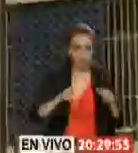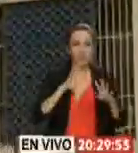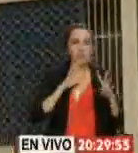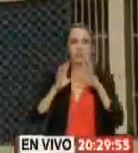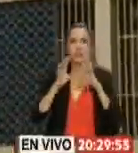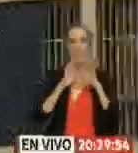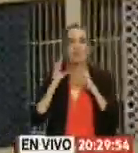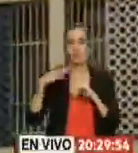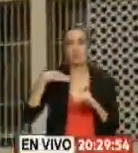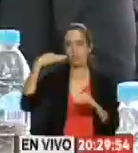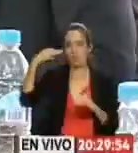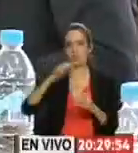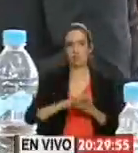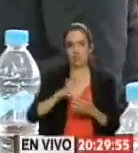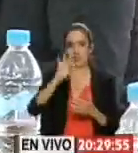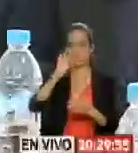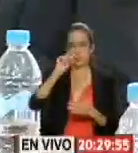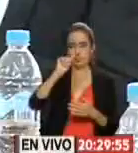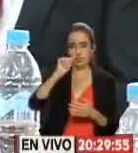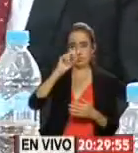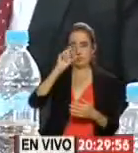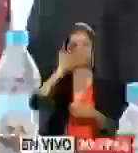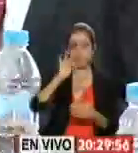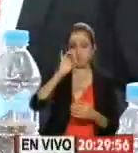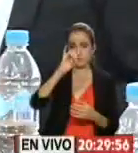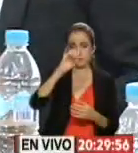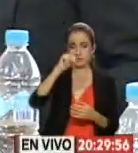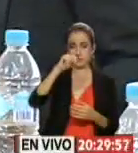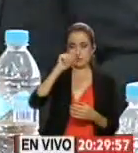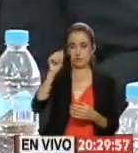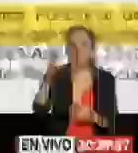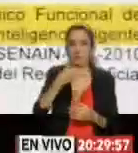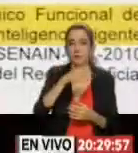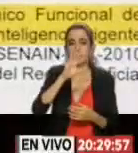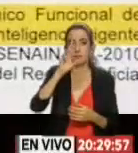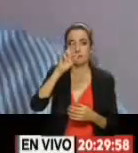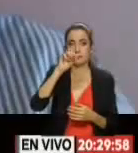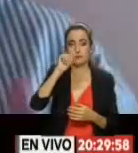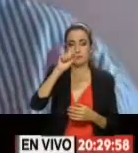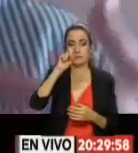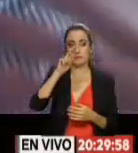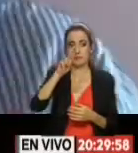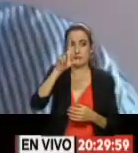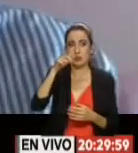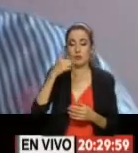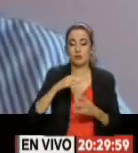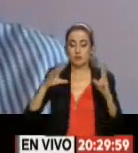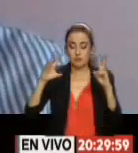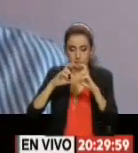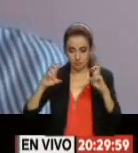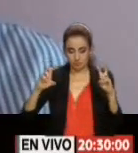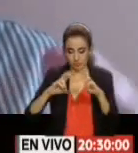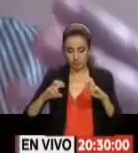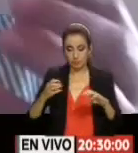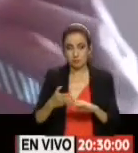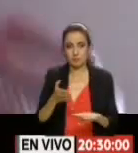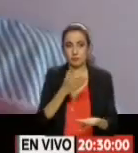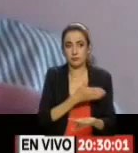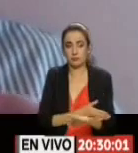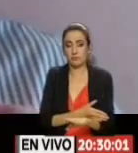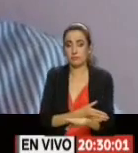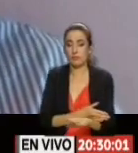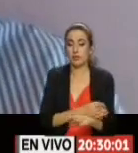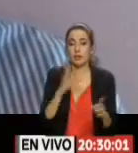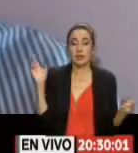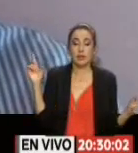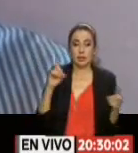y voluntaria Diana Falcón y Raúl Chicaiza, ex agentes de inteligencia, como parte de la indagación previa que se desarrolla en contra del